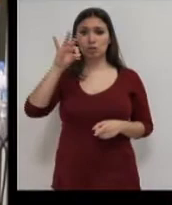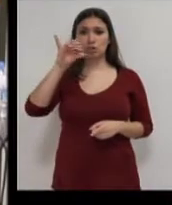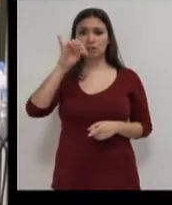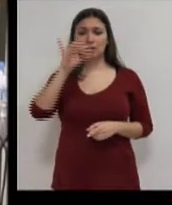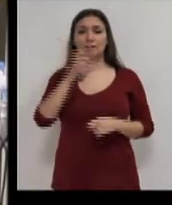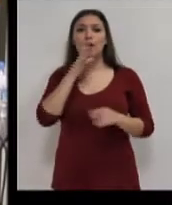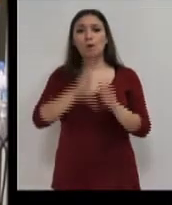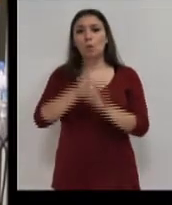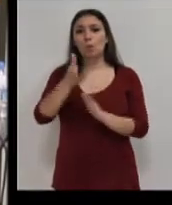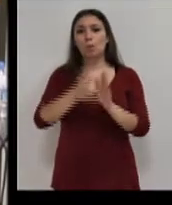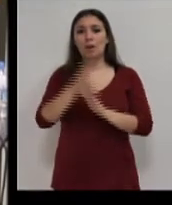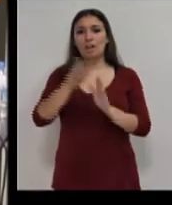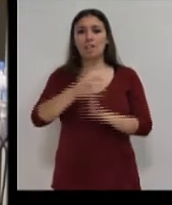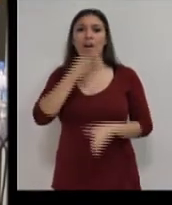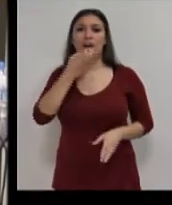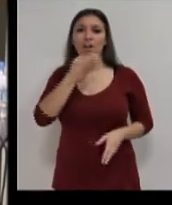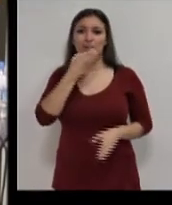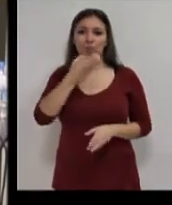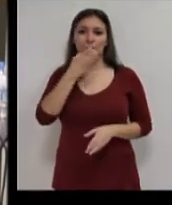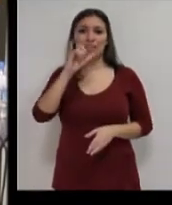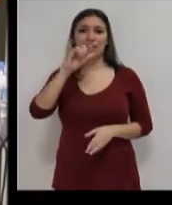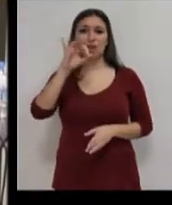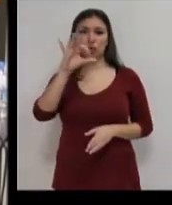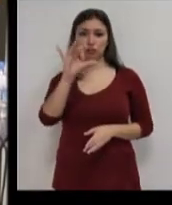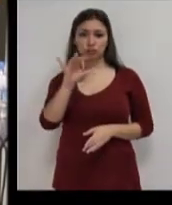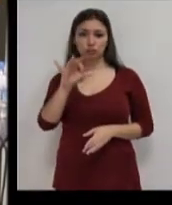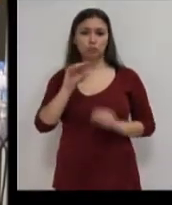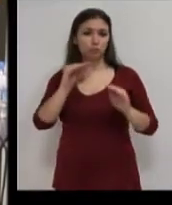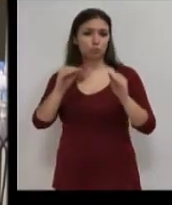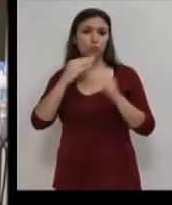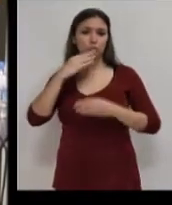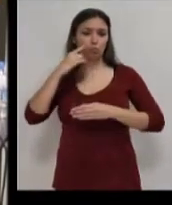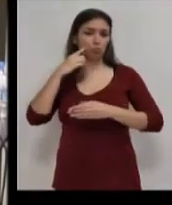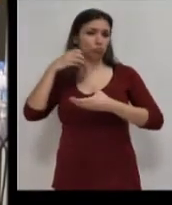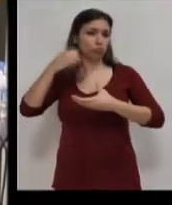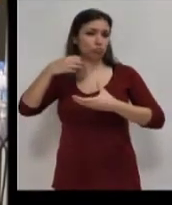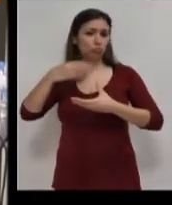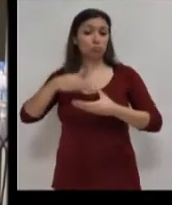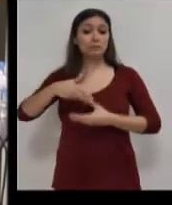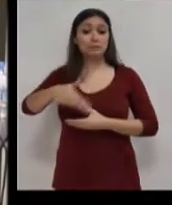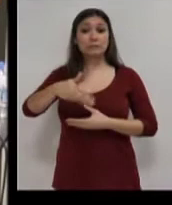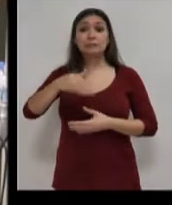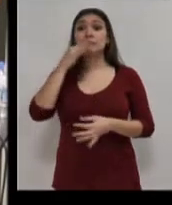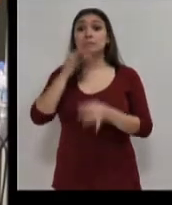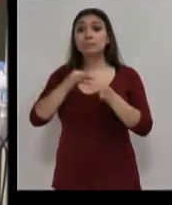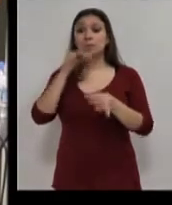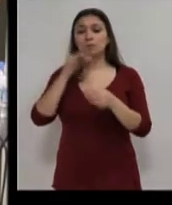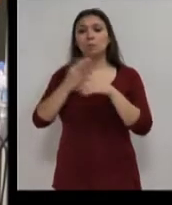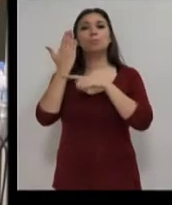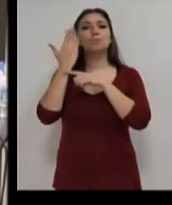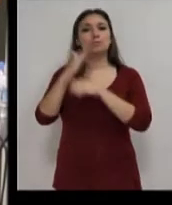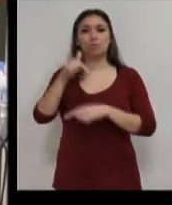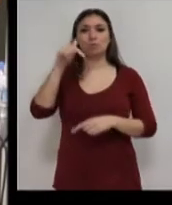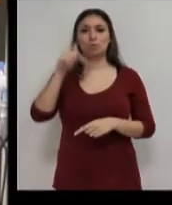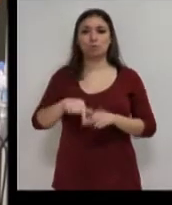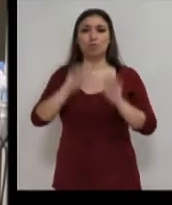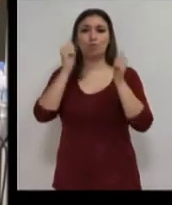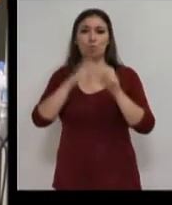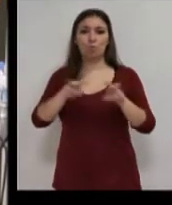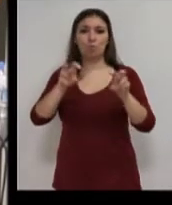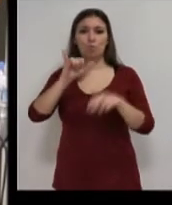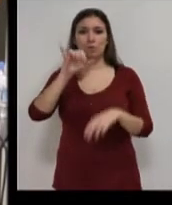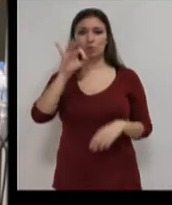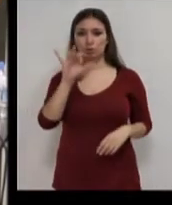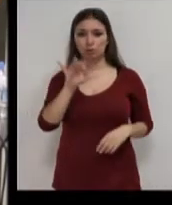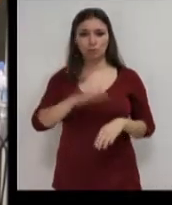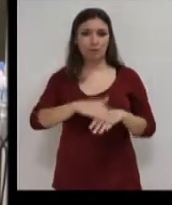y Tecnosite, pues la estamos convirtiendo en formato iPhone, en sistema iOS. Entonces, muy próximamente, en septiembre, la vamos